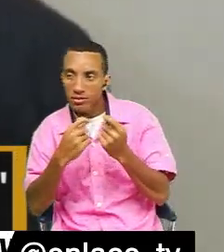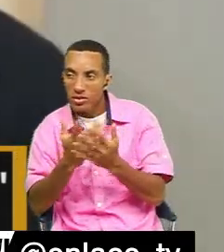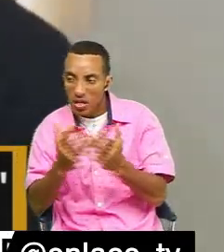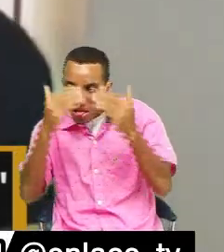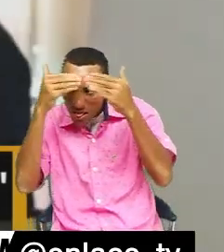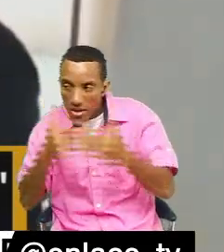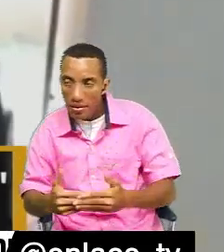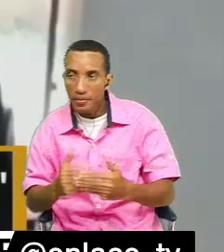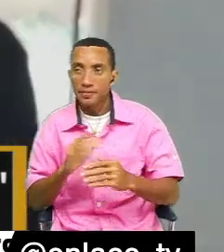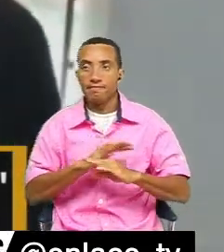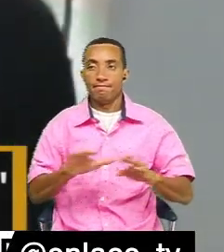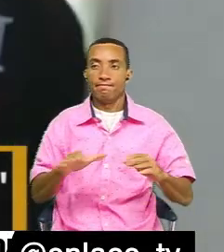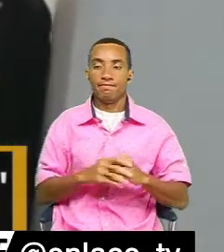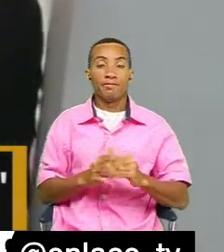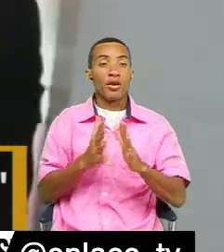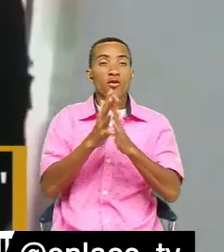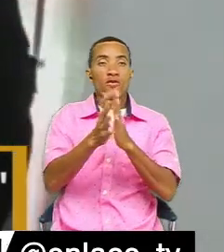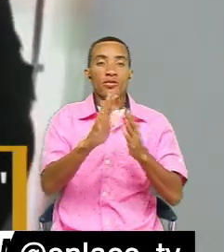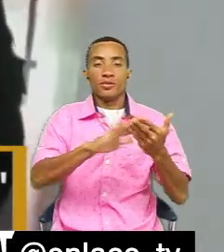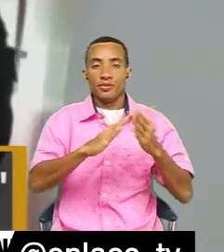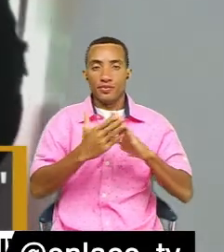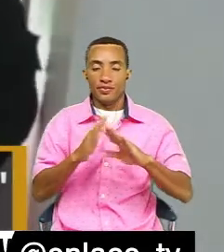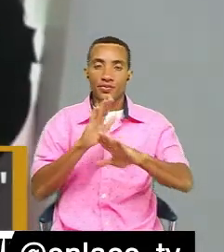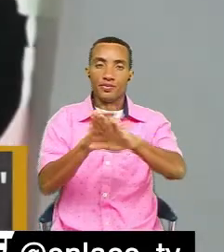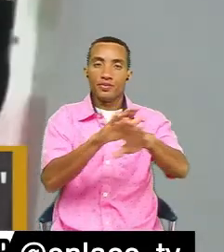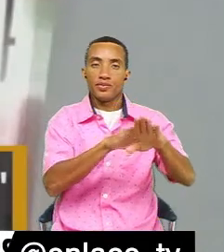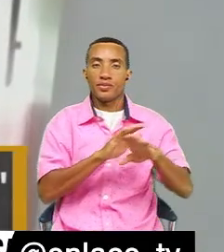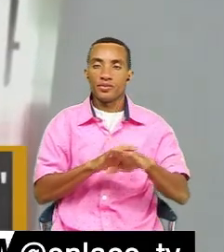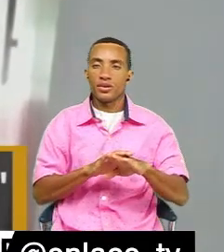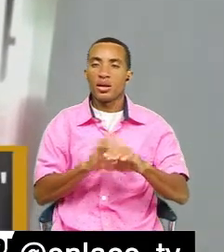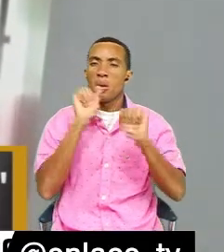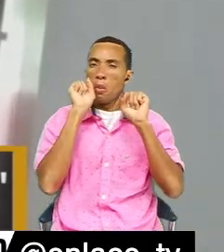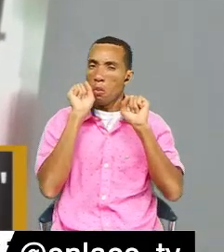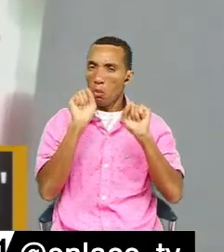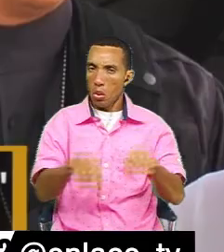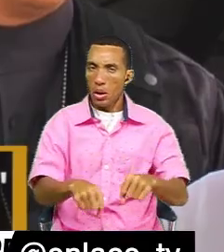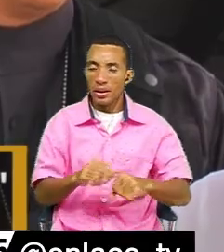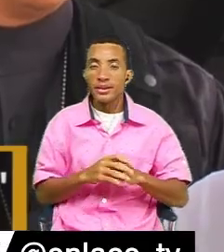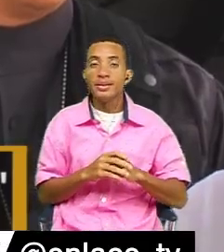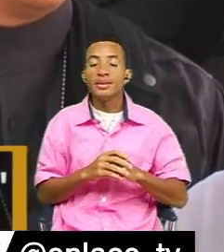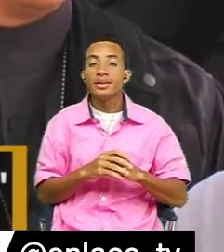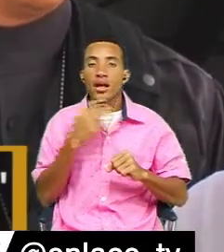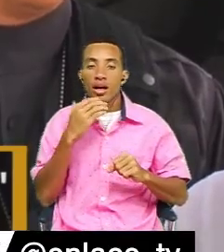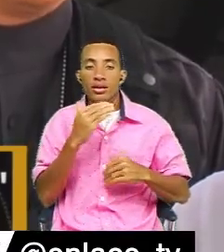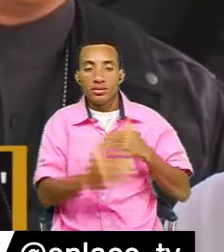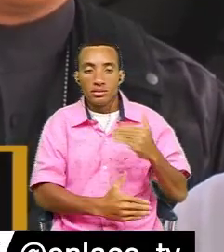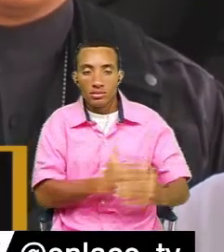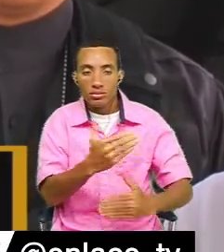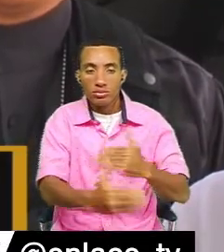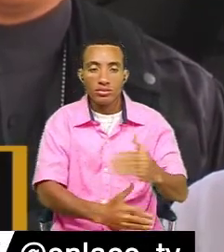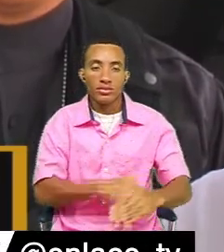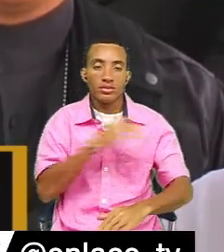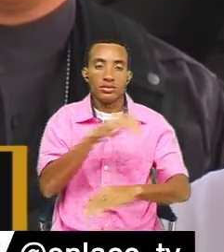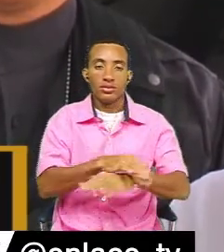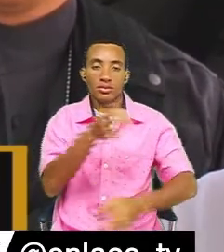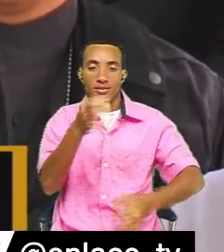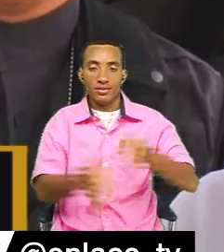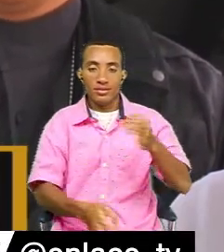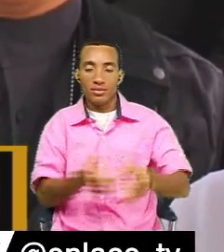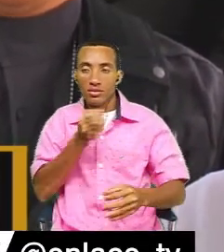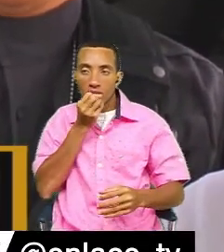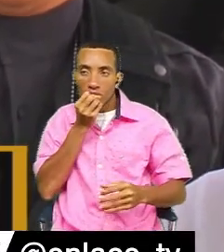Fundamentalmente la información de la comunidad para poder no solamente agilizar el proceso judicial con las denuncias